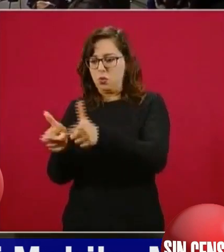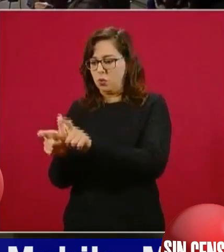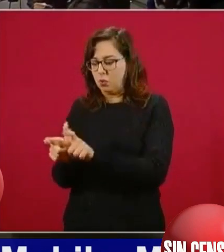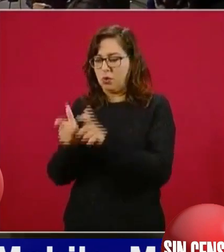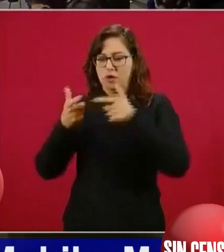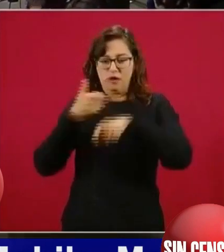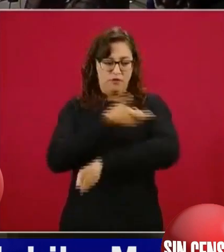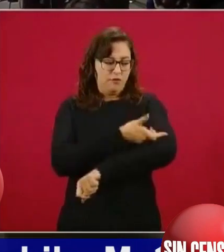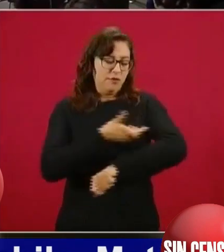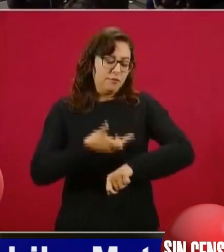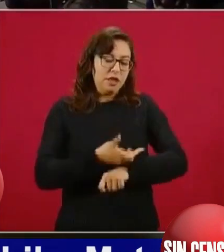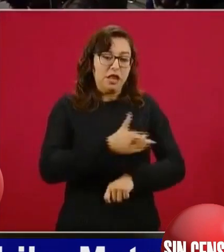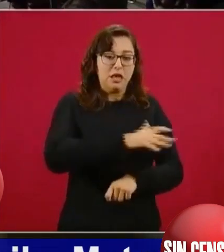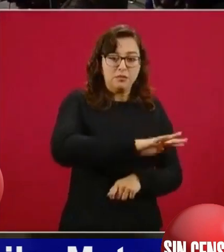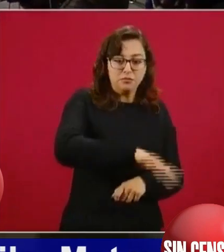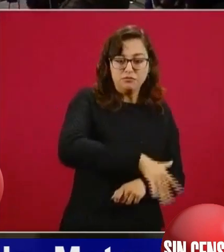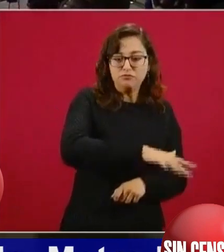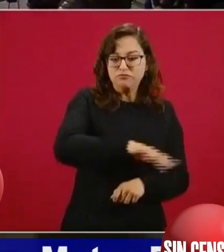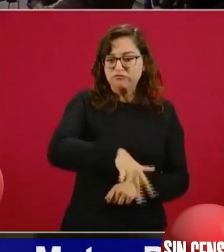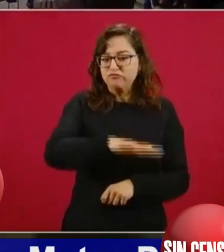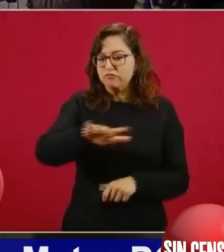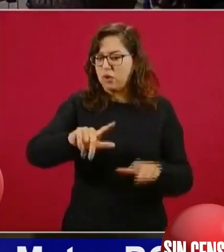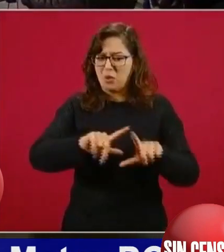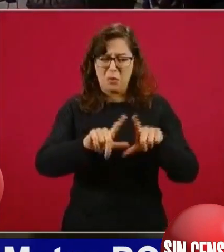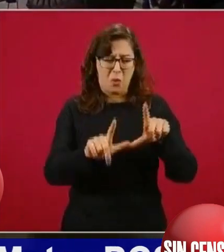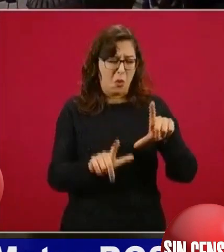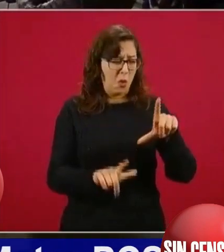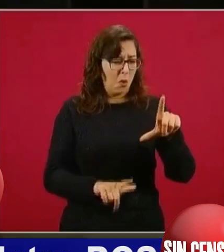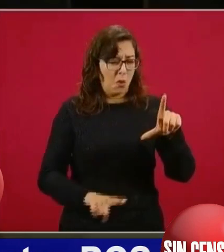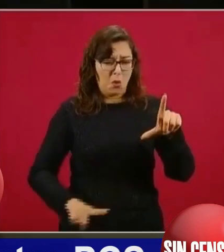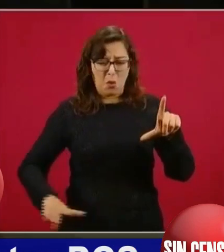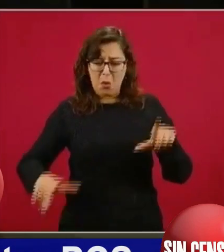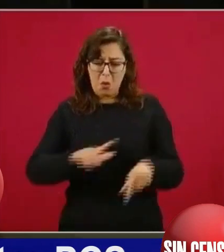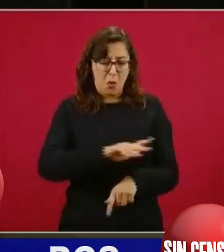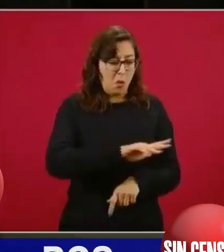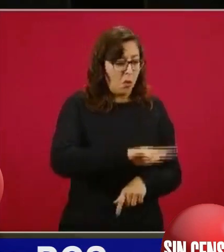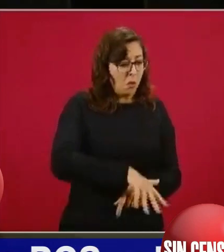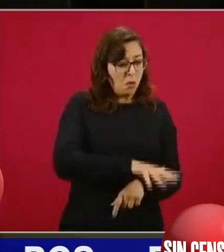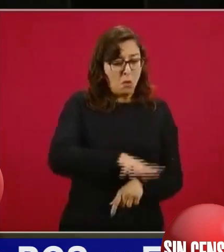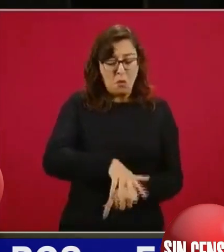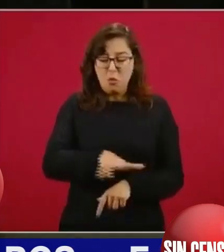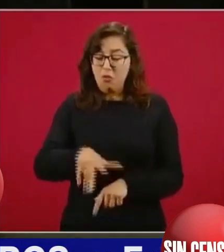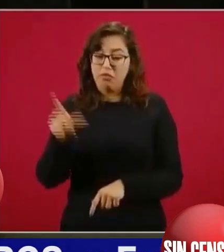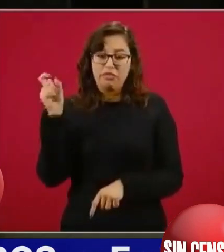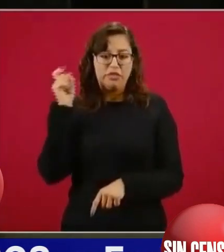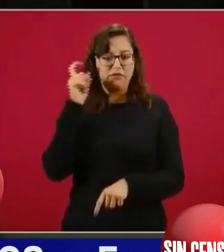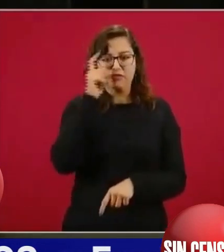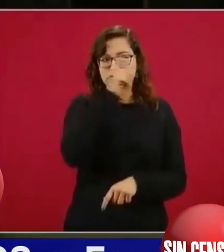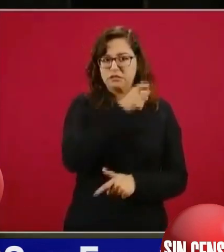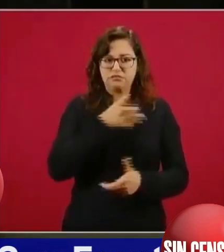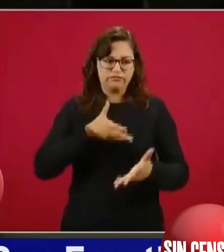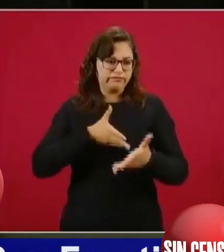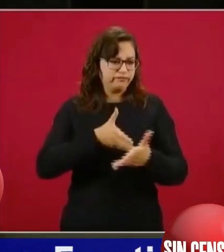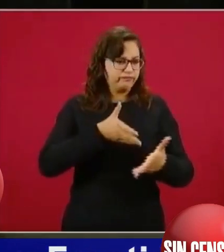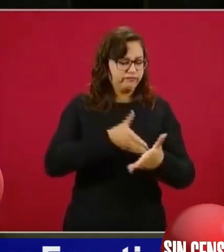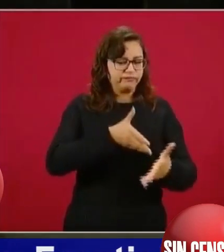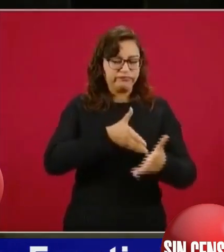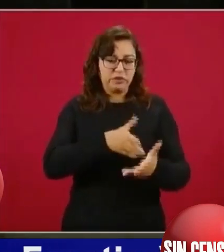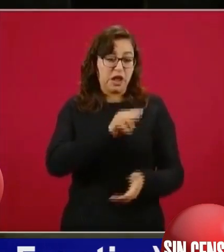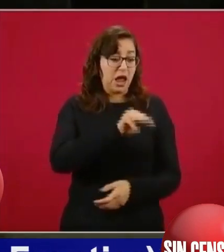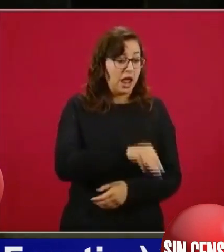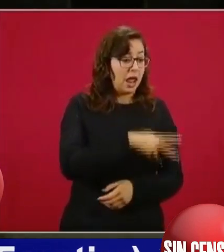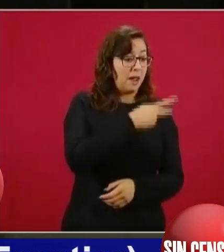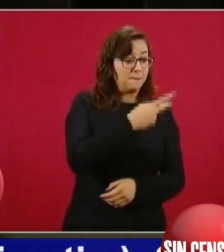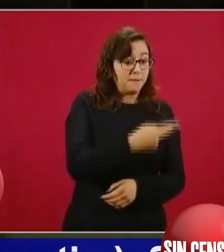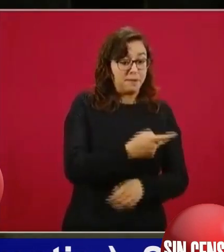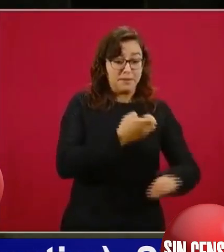sus familiares a lo largo y ancho de la República Mexicana, porque hay un atore con las fiscalías